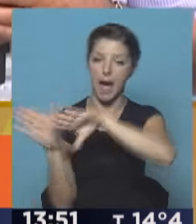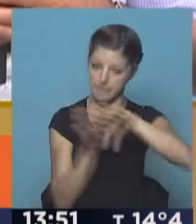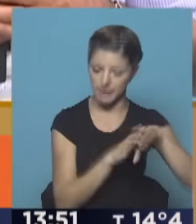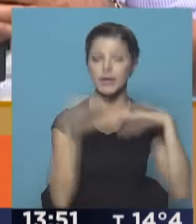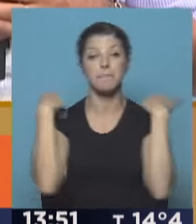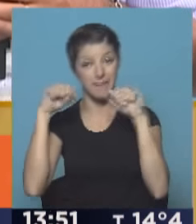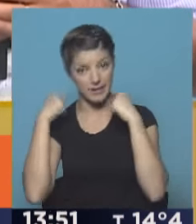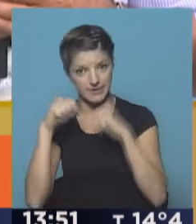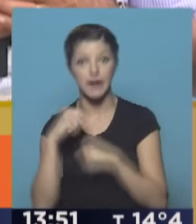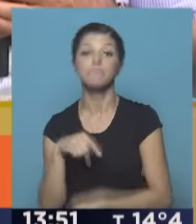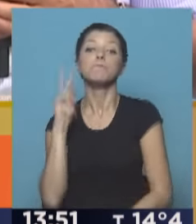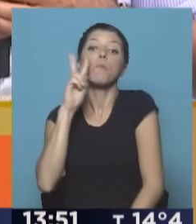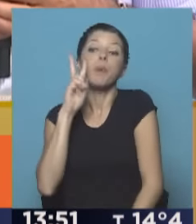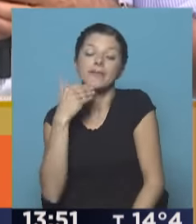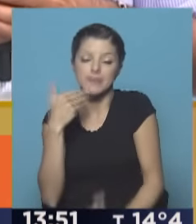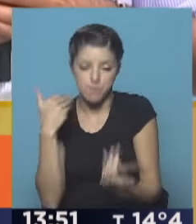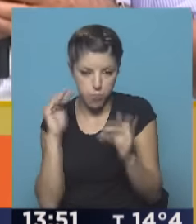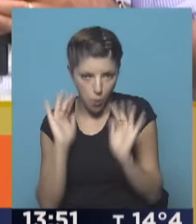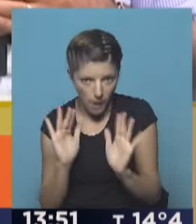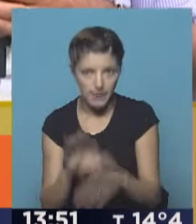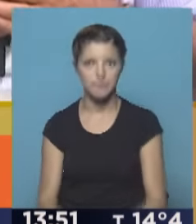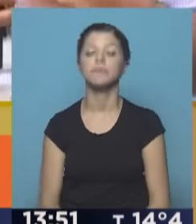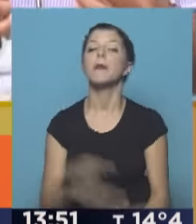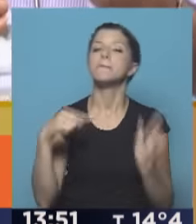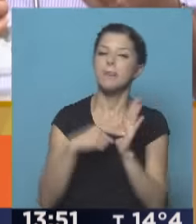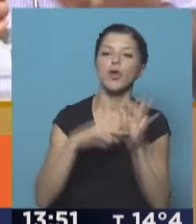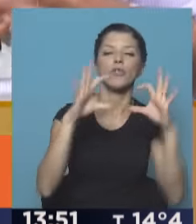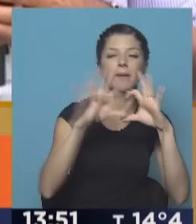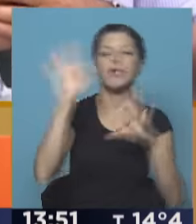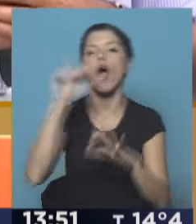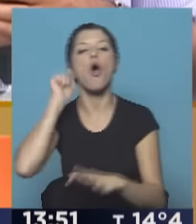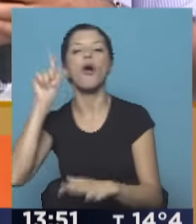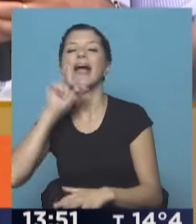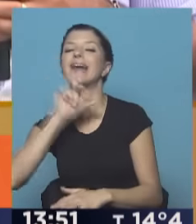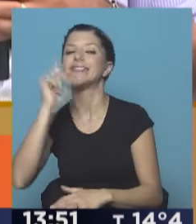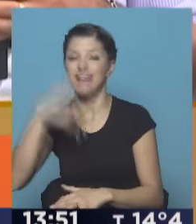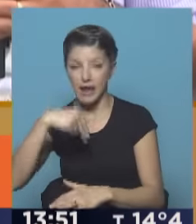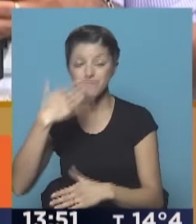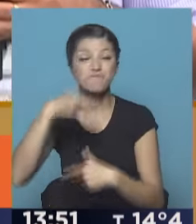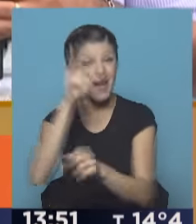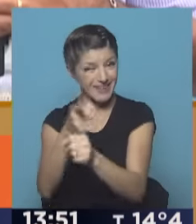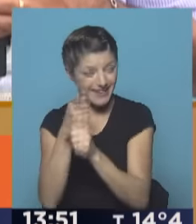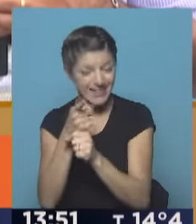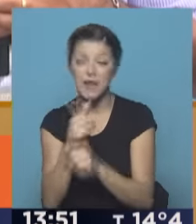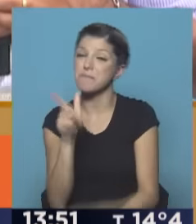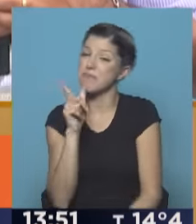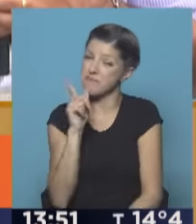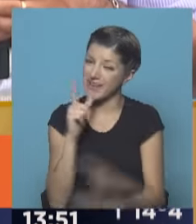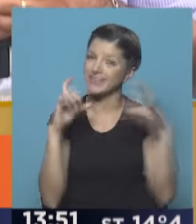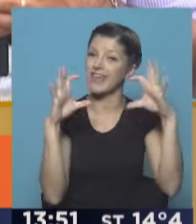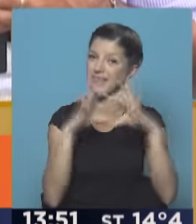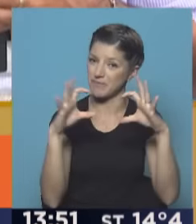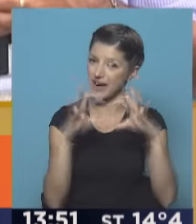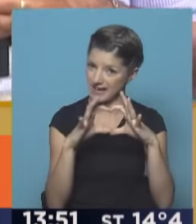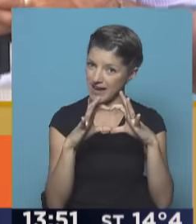está entrenando aparte, y habrá que ver si llegan, pero entre Gaitán y Di María, sobre todo para jugar en ataque, me parece que Di María le saca